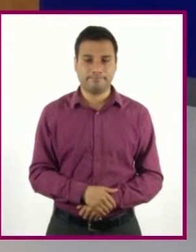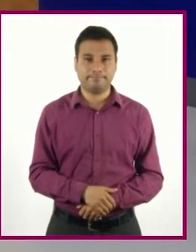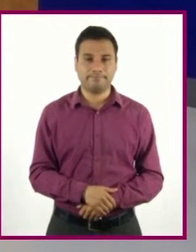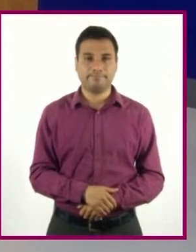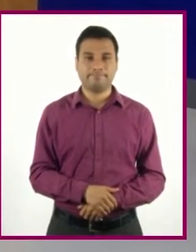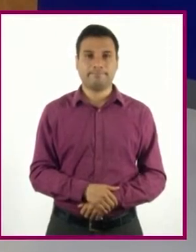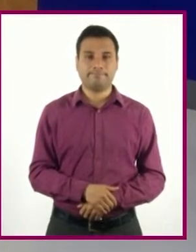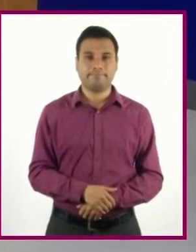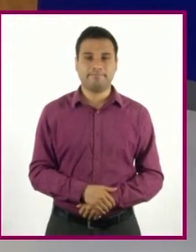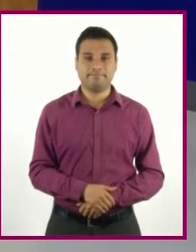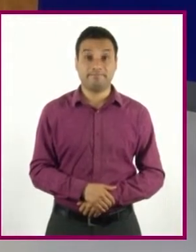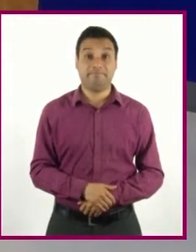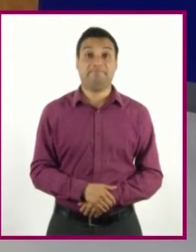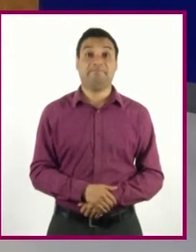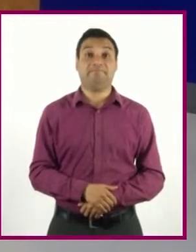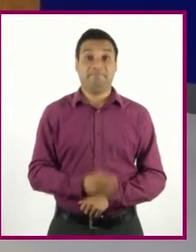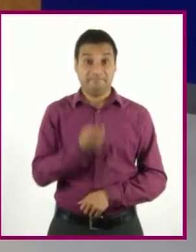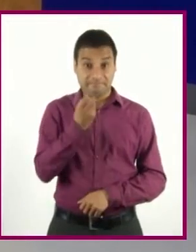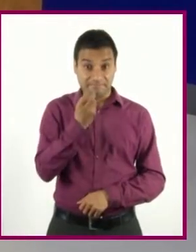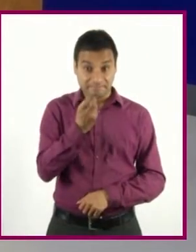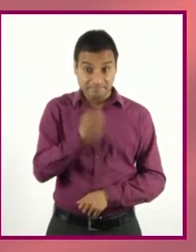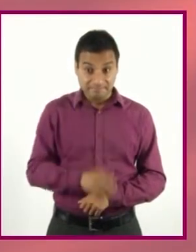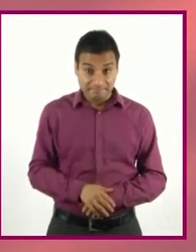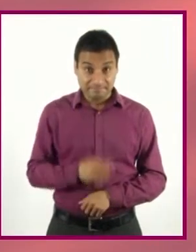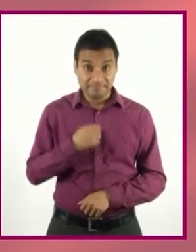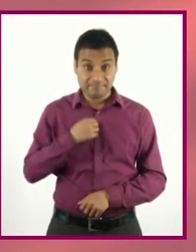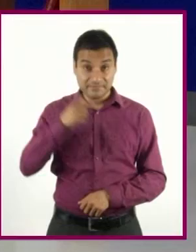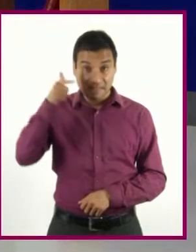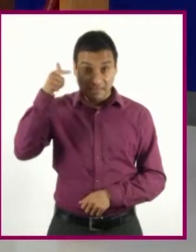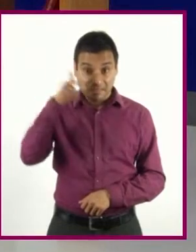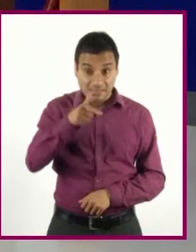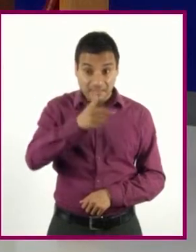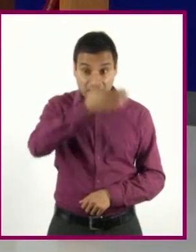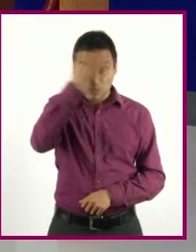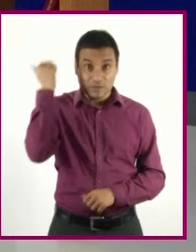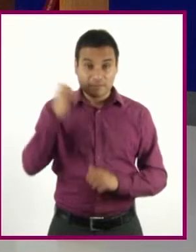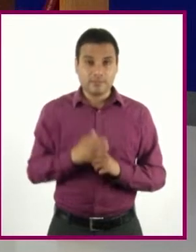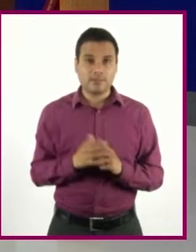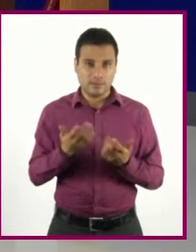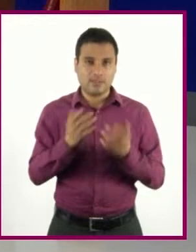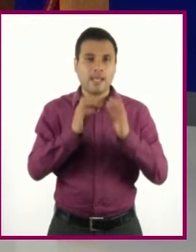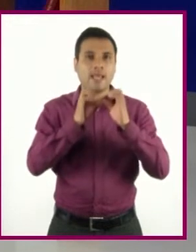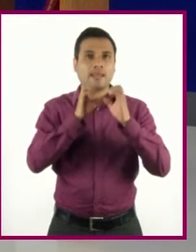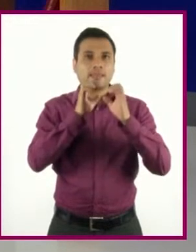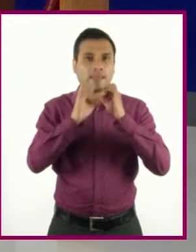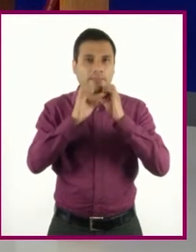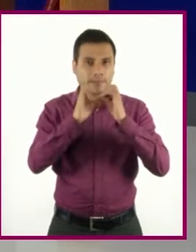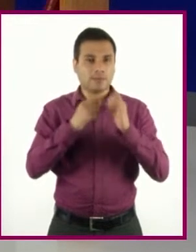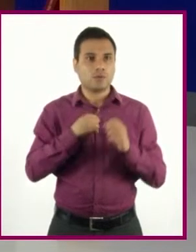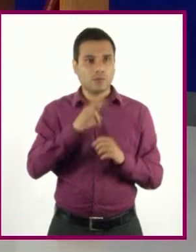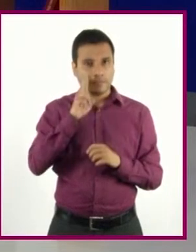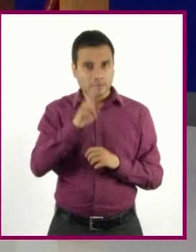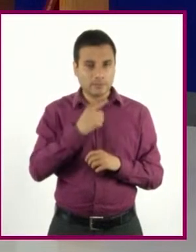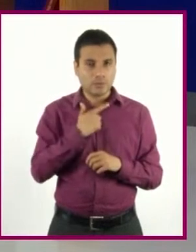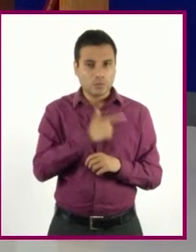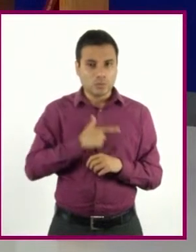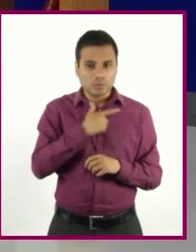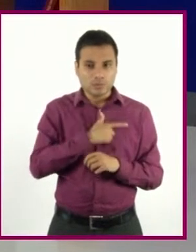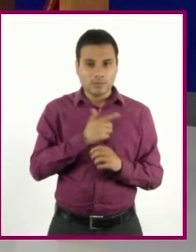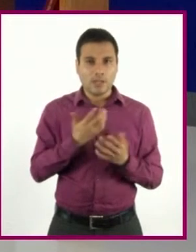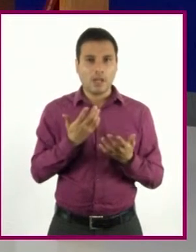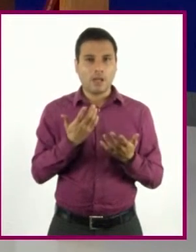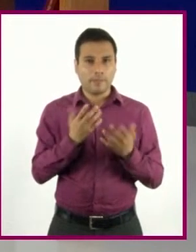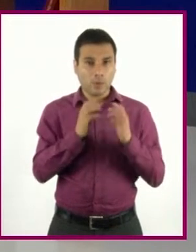Eso no se me había ocurrido, profesor. Sí me gusta escuchar o ver entrevistas para informarme, pero no había pensado que una